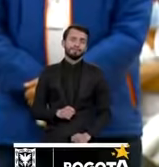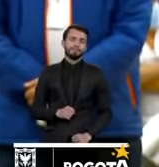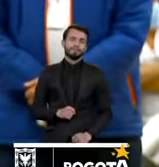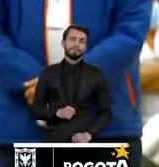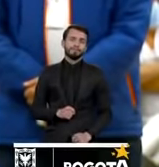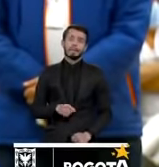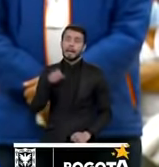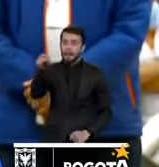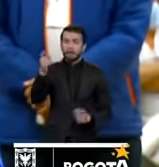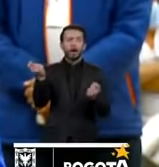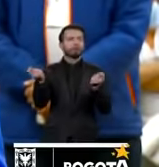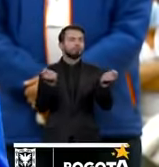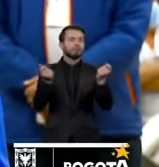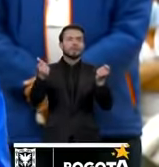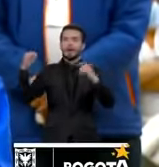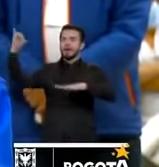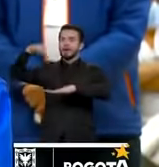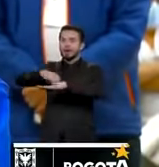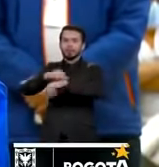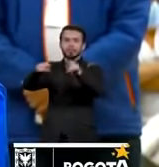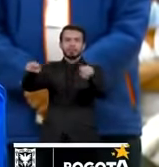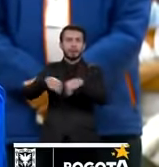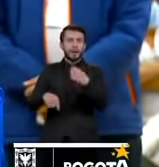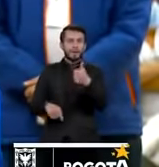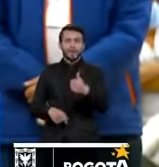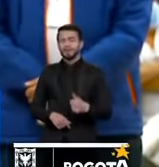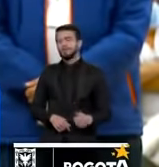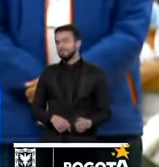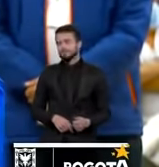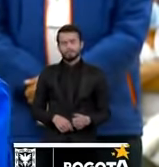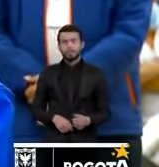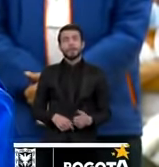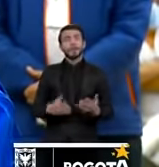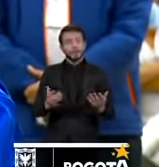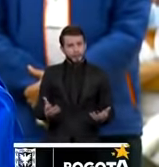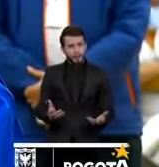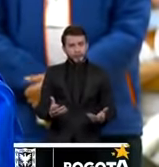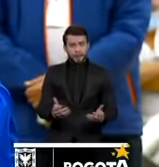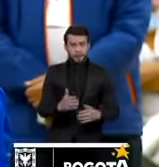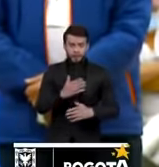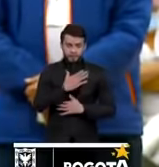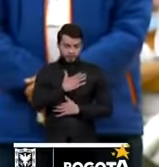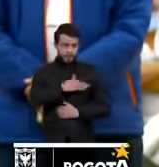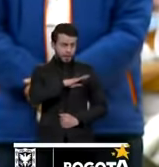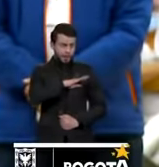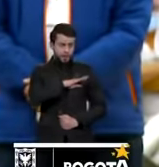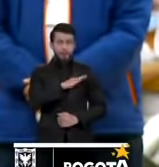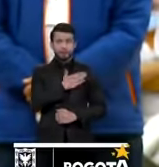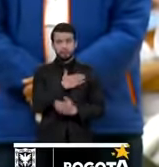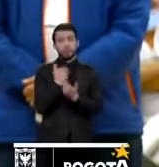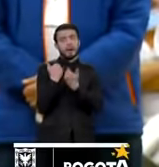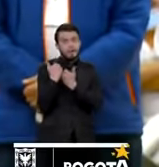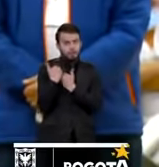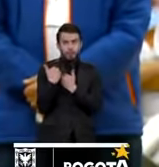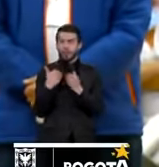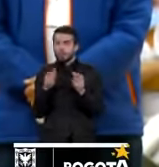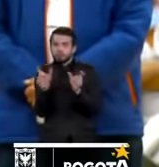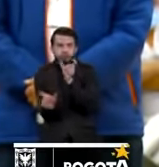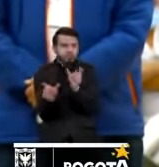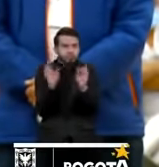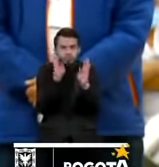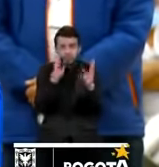manejo del aeropuerto. Entonces, nosotros tenemos que tener una responsabilidad con nuestra gente, pero también con el país. Si